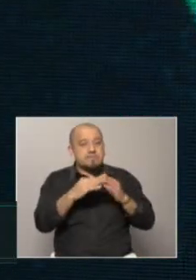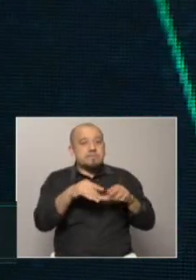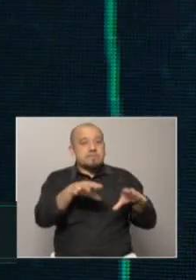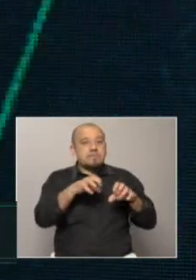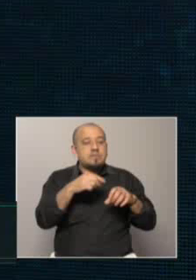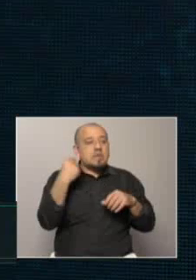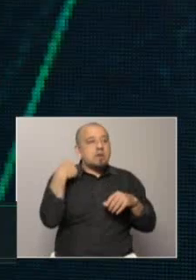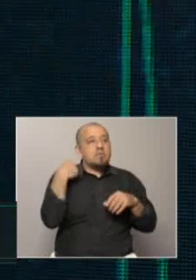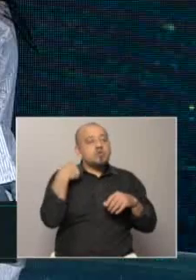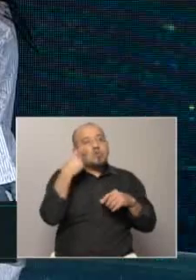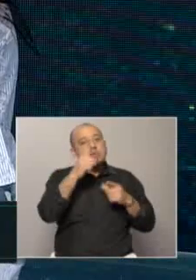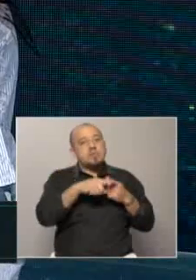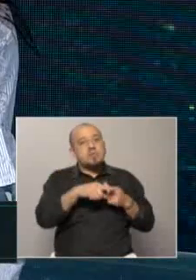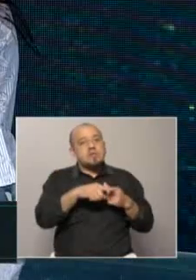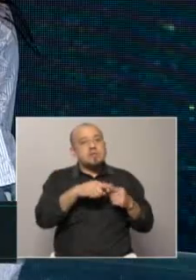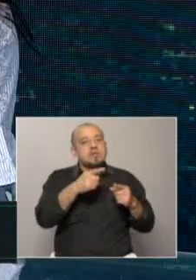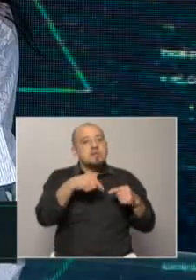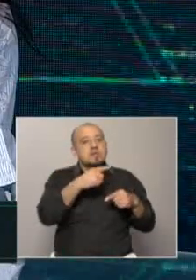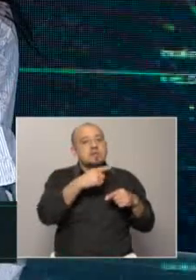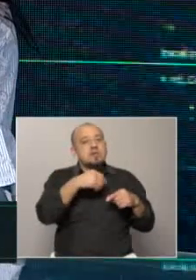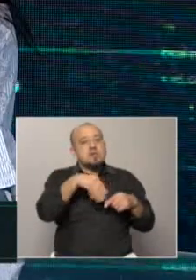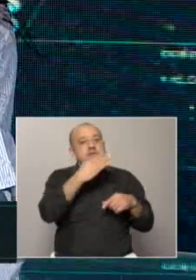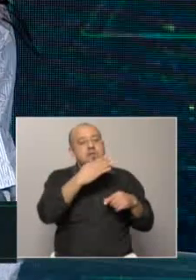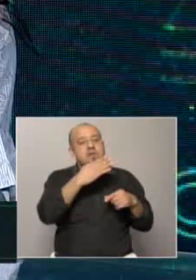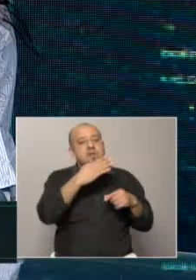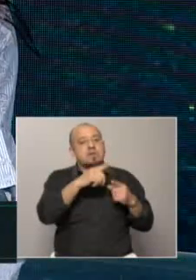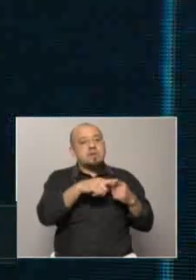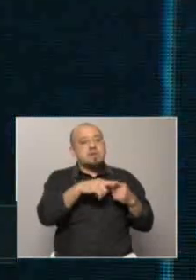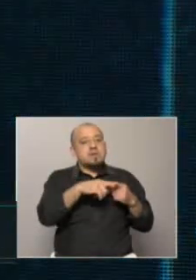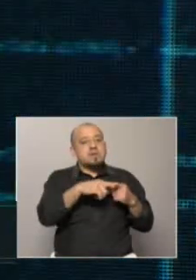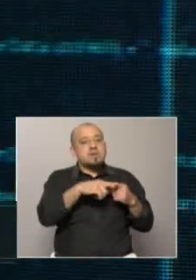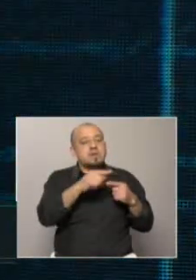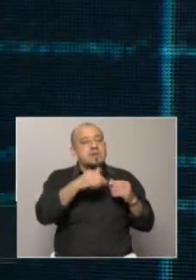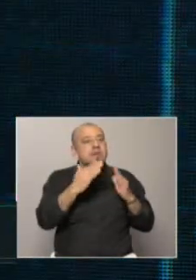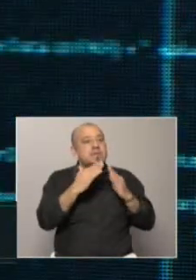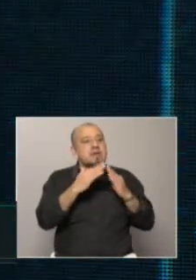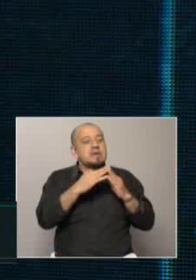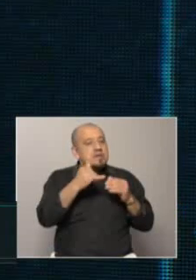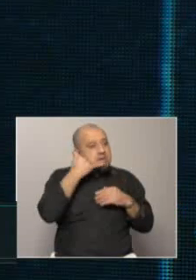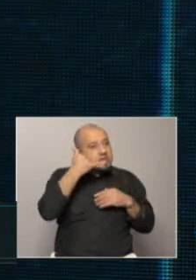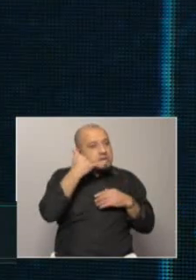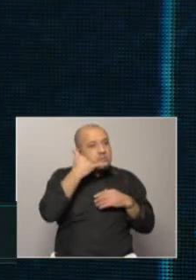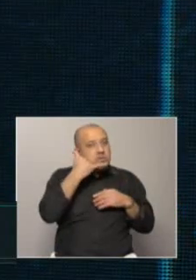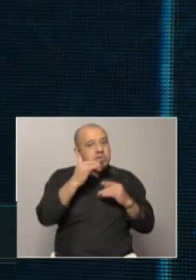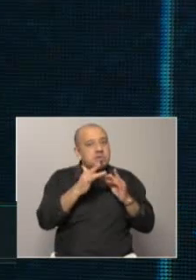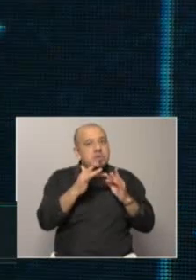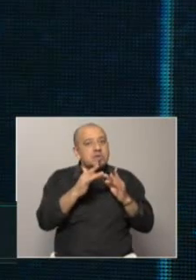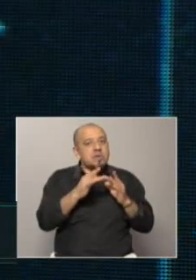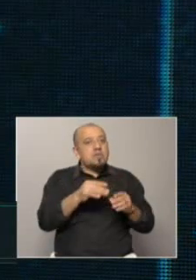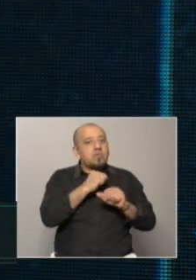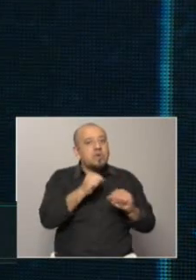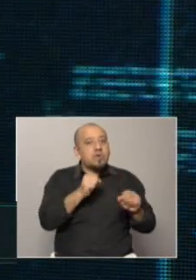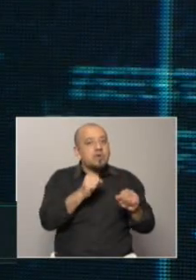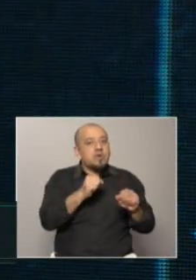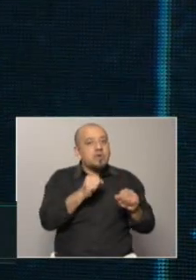Positos en aquella altura, el resto del equipo del canal sigue de rumbo al canal. Y yo de mi casa empiezo a llamar por teléfono a un par de contactos y logro que